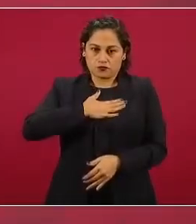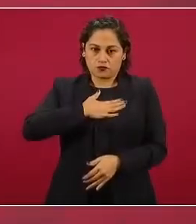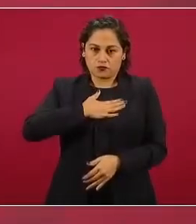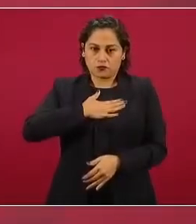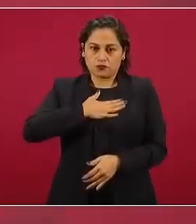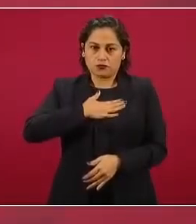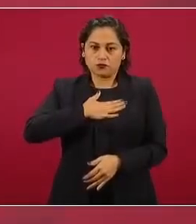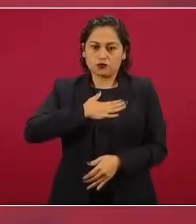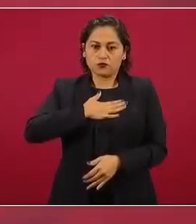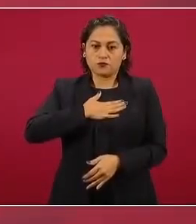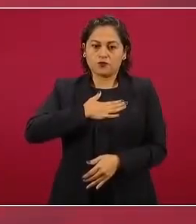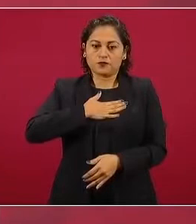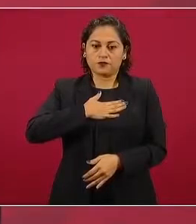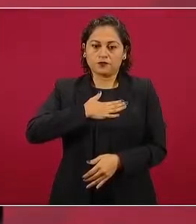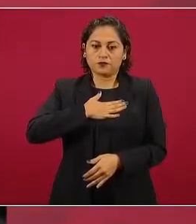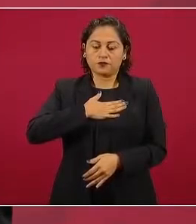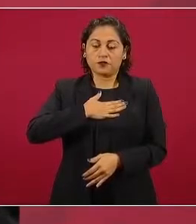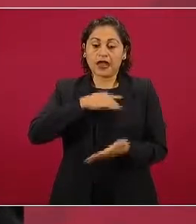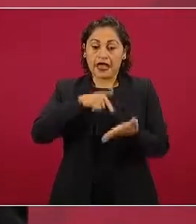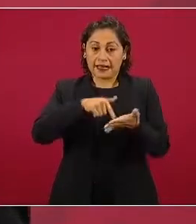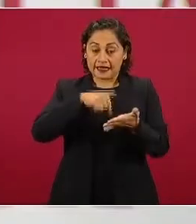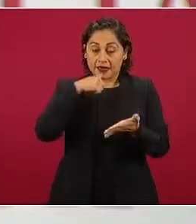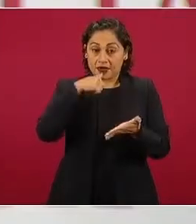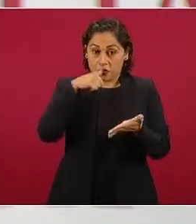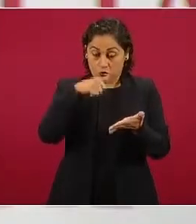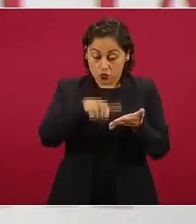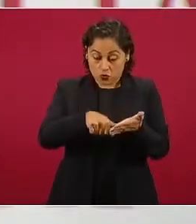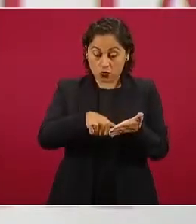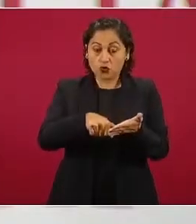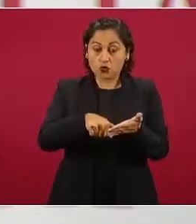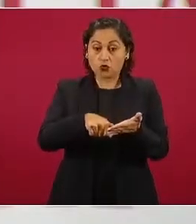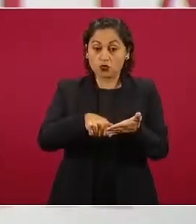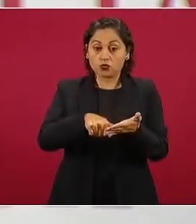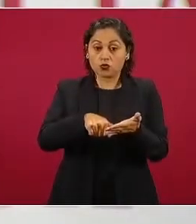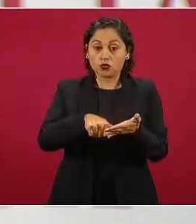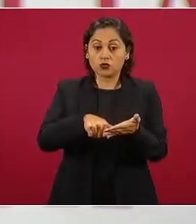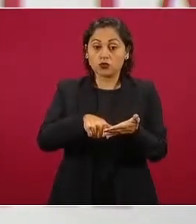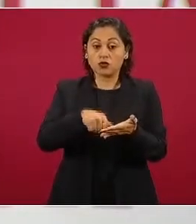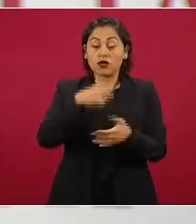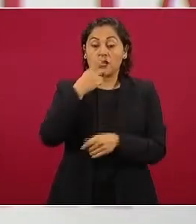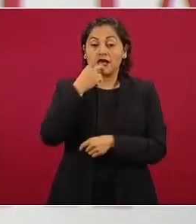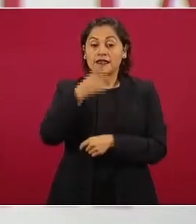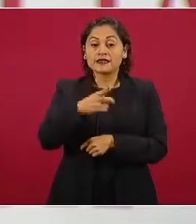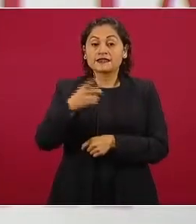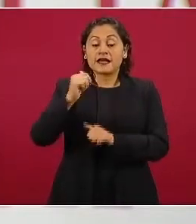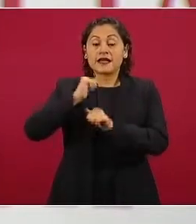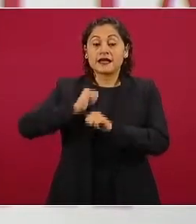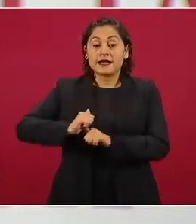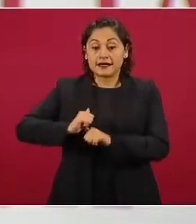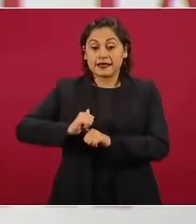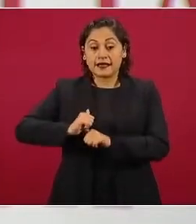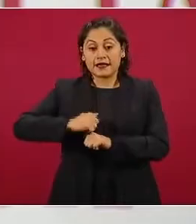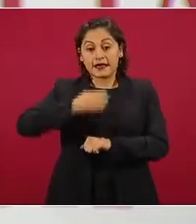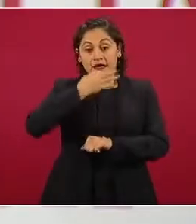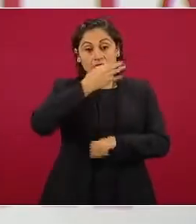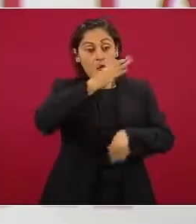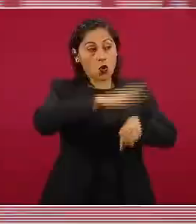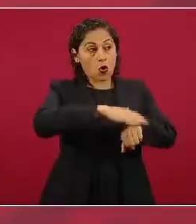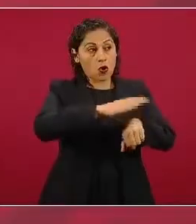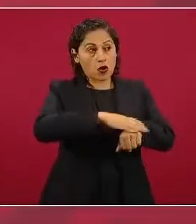Justicia, dice el comunicado conjunto, pido que desestimes estas cosas, estos